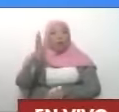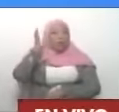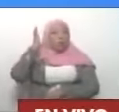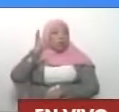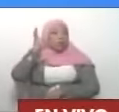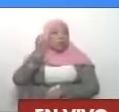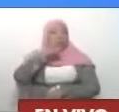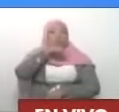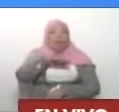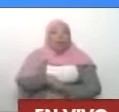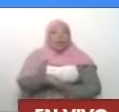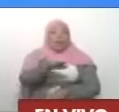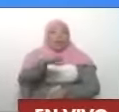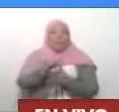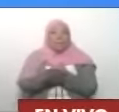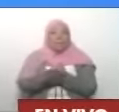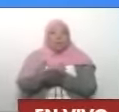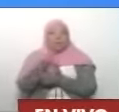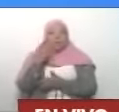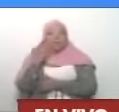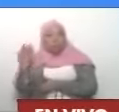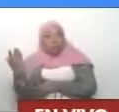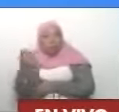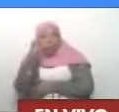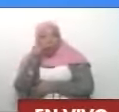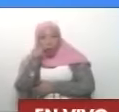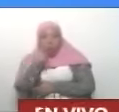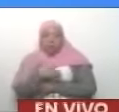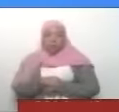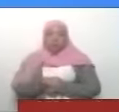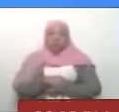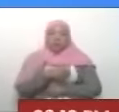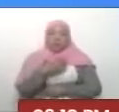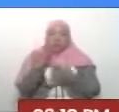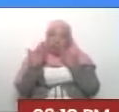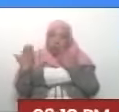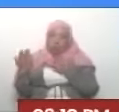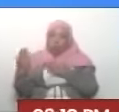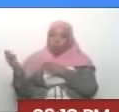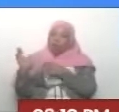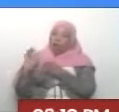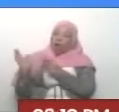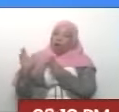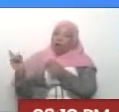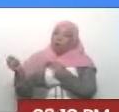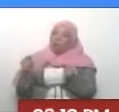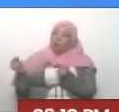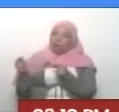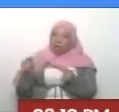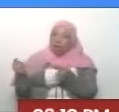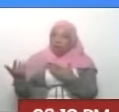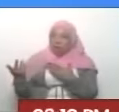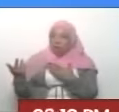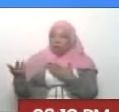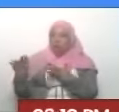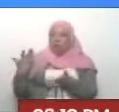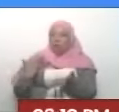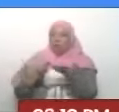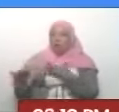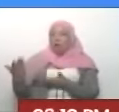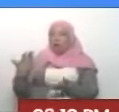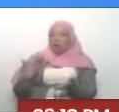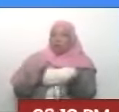histórica. ¿Qué dice Alejandro? Bueno, señor Juan, presidente. Conversadito. Señor presidente, muchas gracias por la